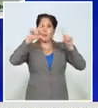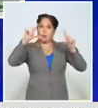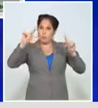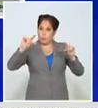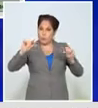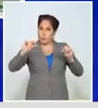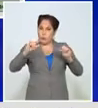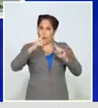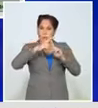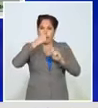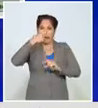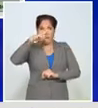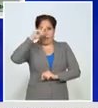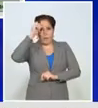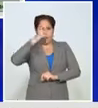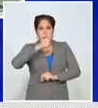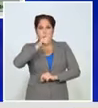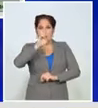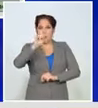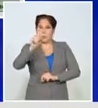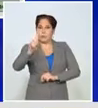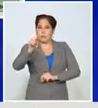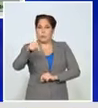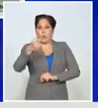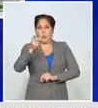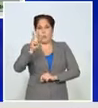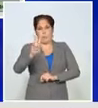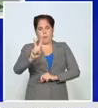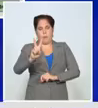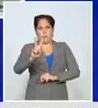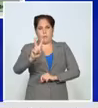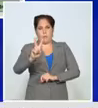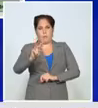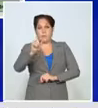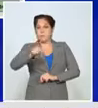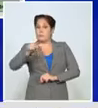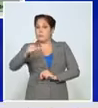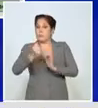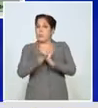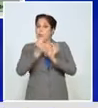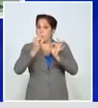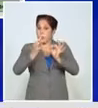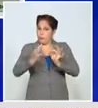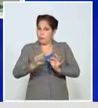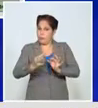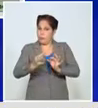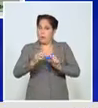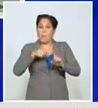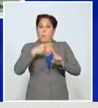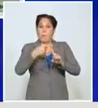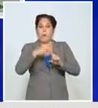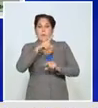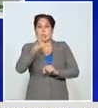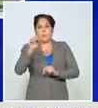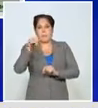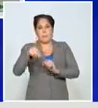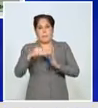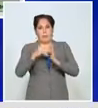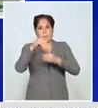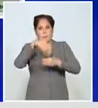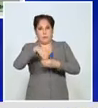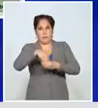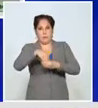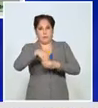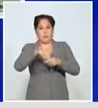de 101,2, tasa de incidencia de casos confirmados por 100.000 habitantes, con